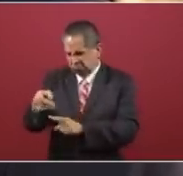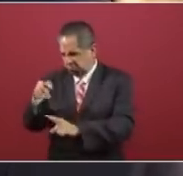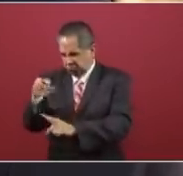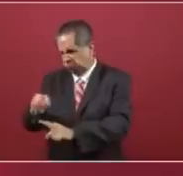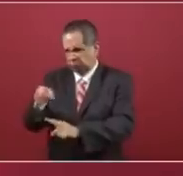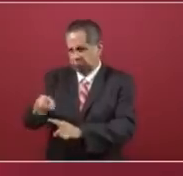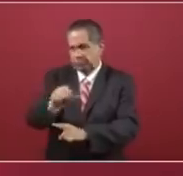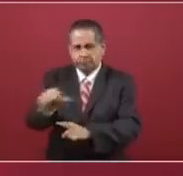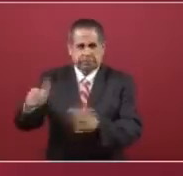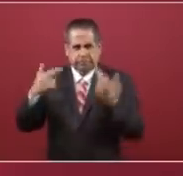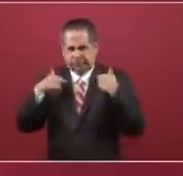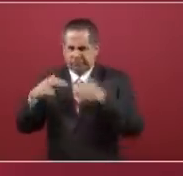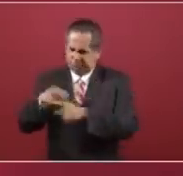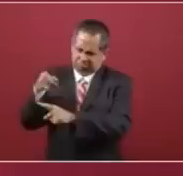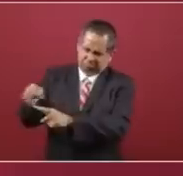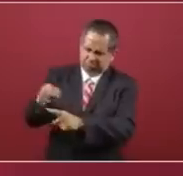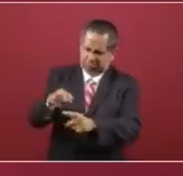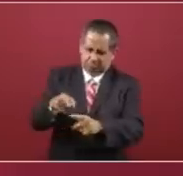maestros